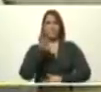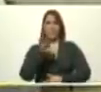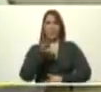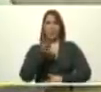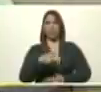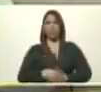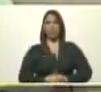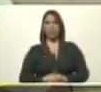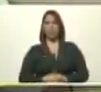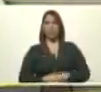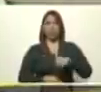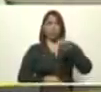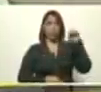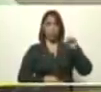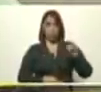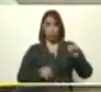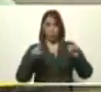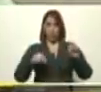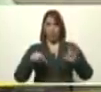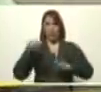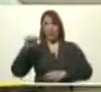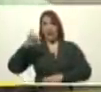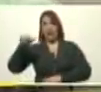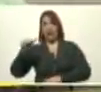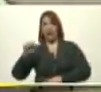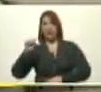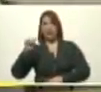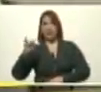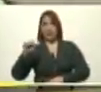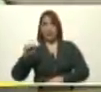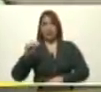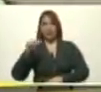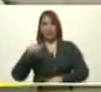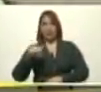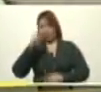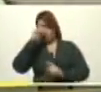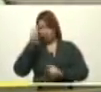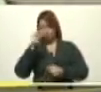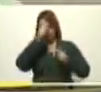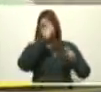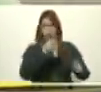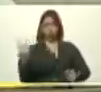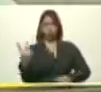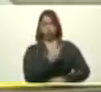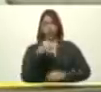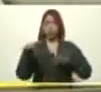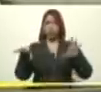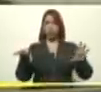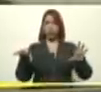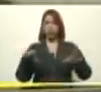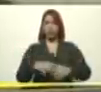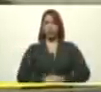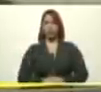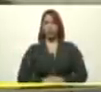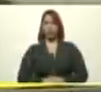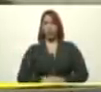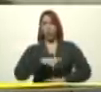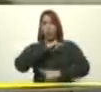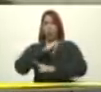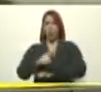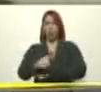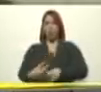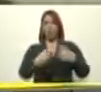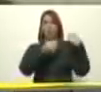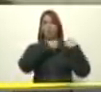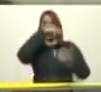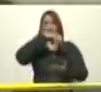del sur y la república de asia nos correspondió reconocer esa torre pública por orden del jefe de estado hugo chávez